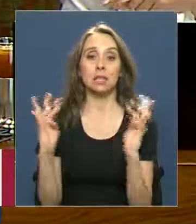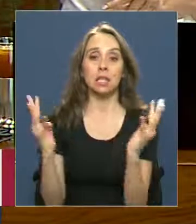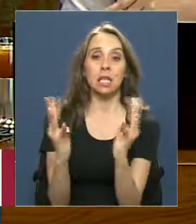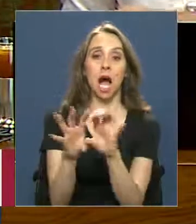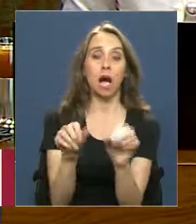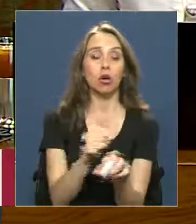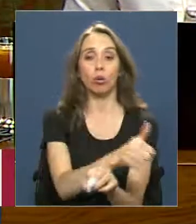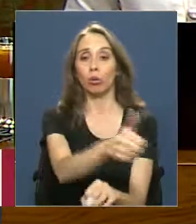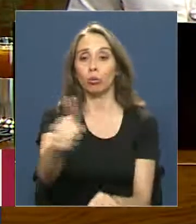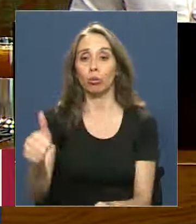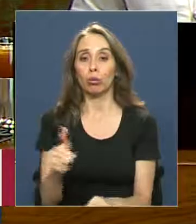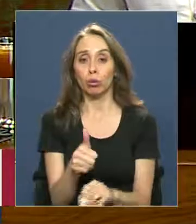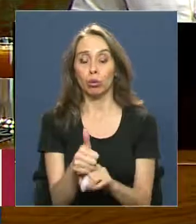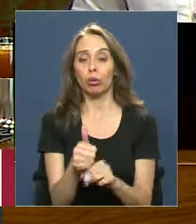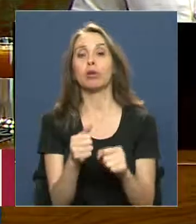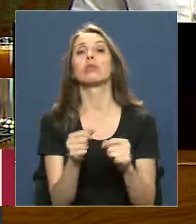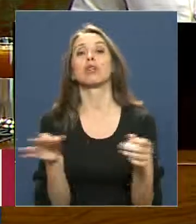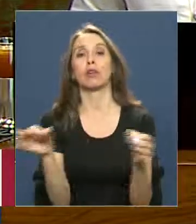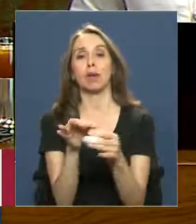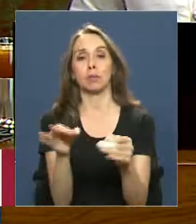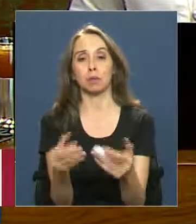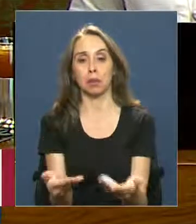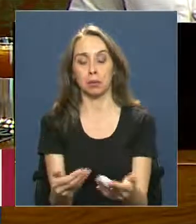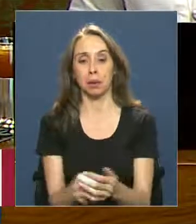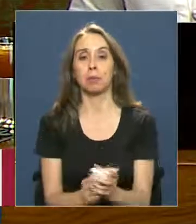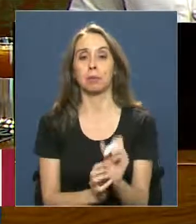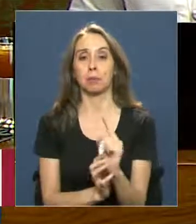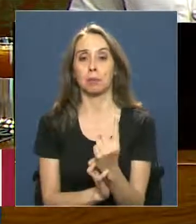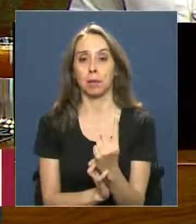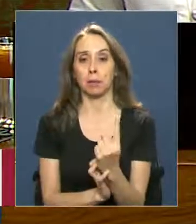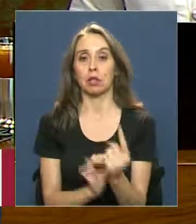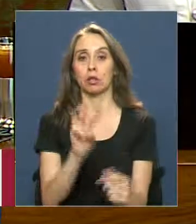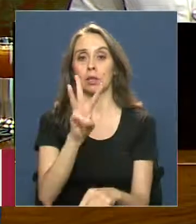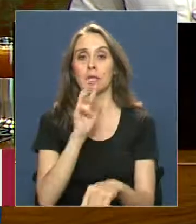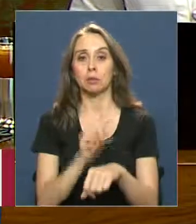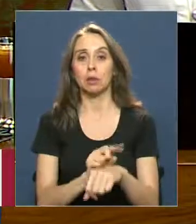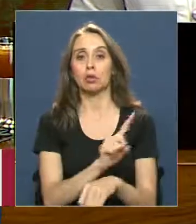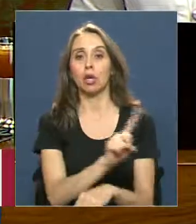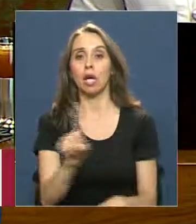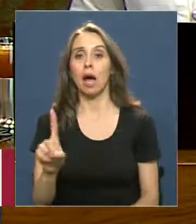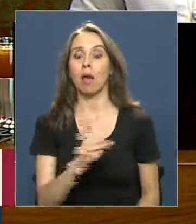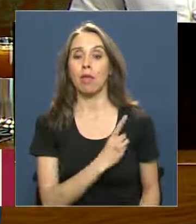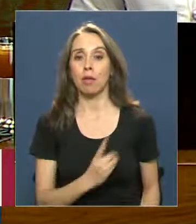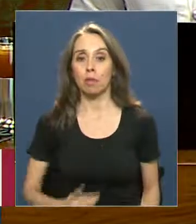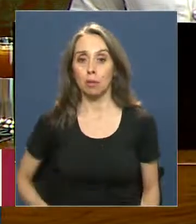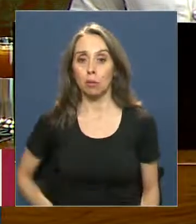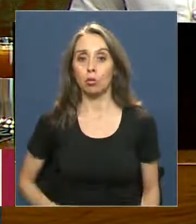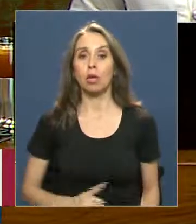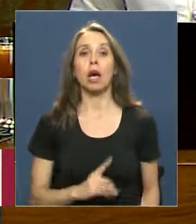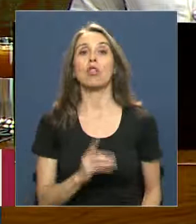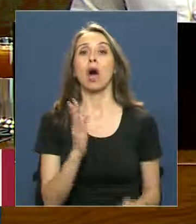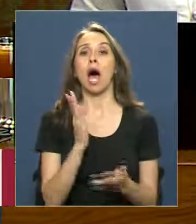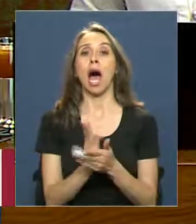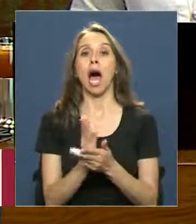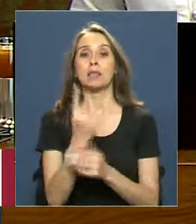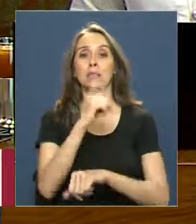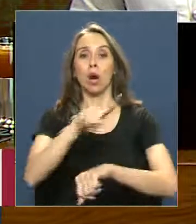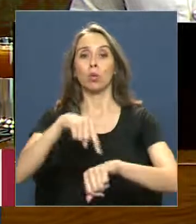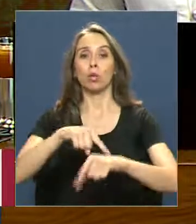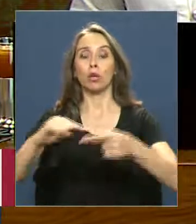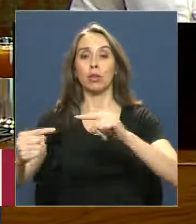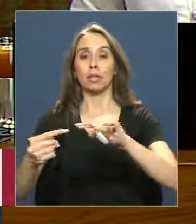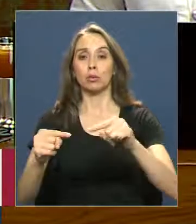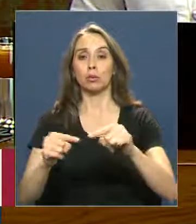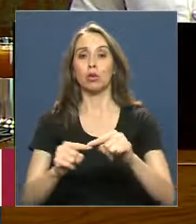por unanimidad lo siguiente. Uno, otorgar 3 minutos a cada diputado sin superar una hora de debate